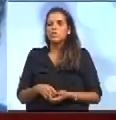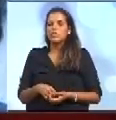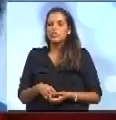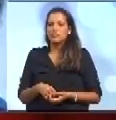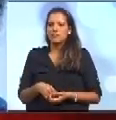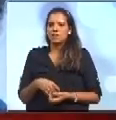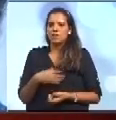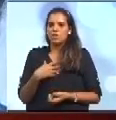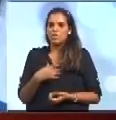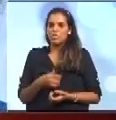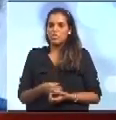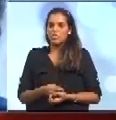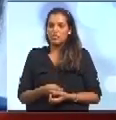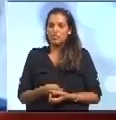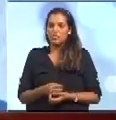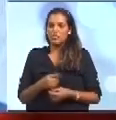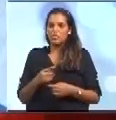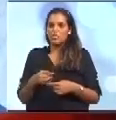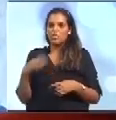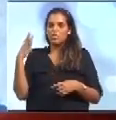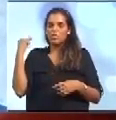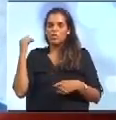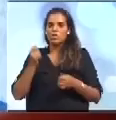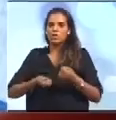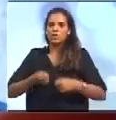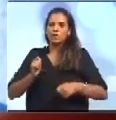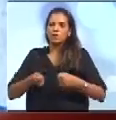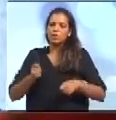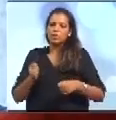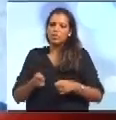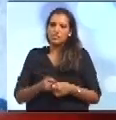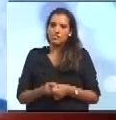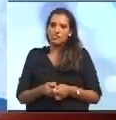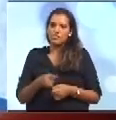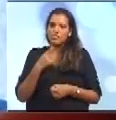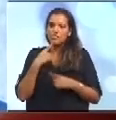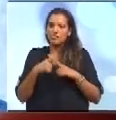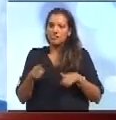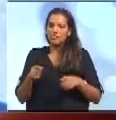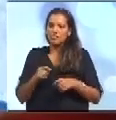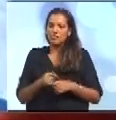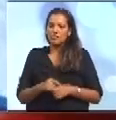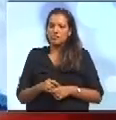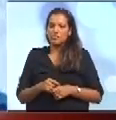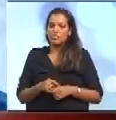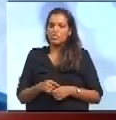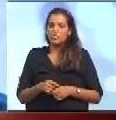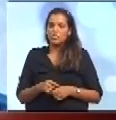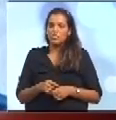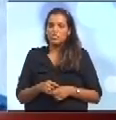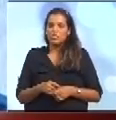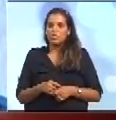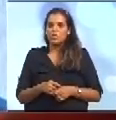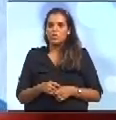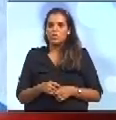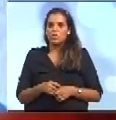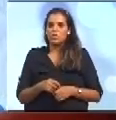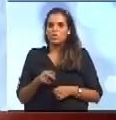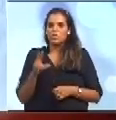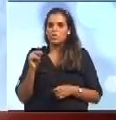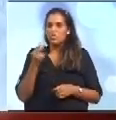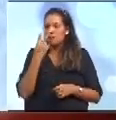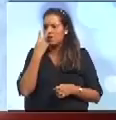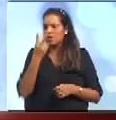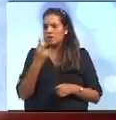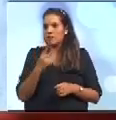bailar. Con la música de la marimba. Pero no se habían dado cuenta